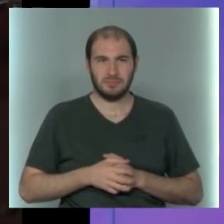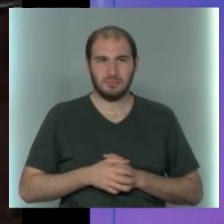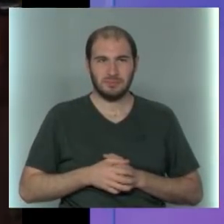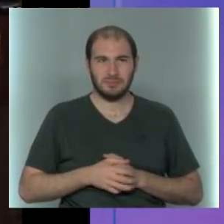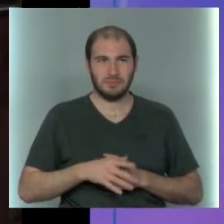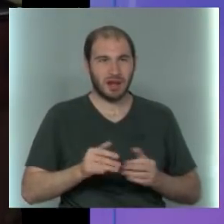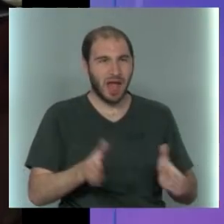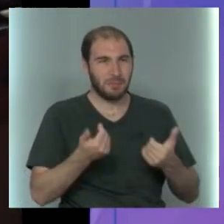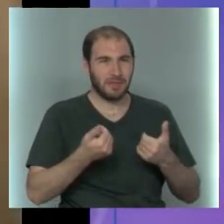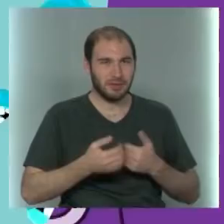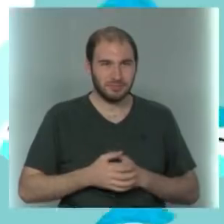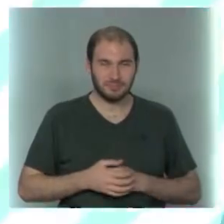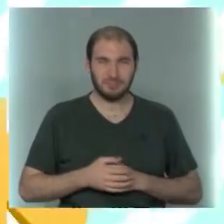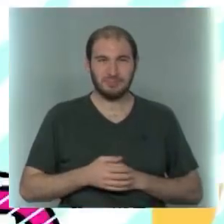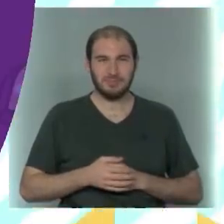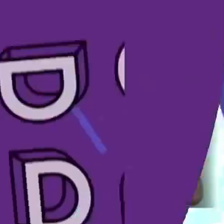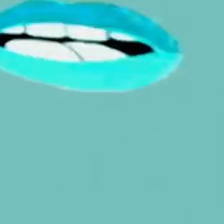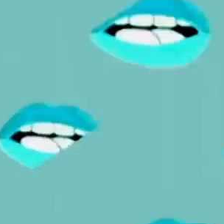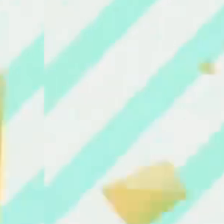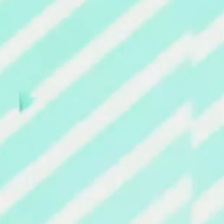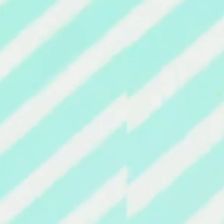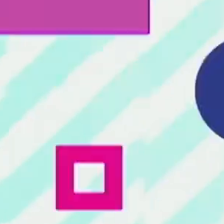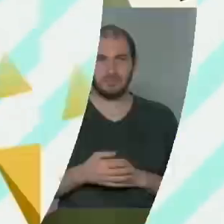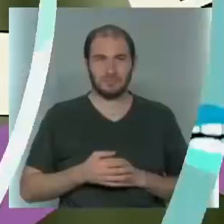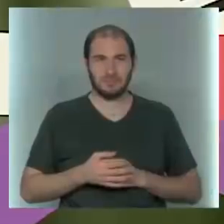So quickly. Isn't that amazing?